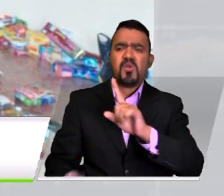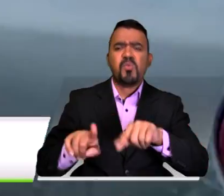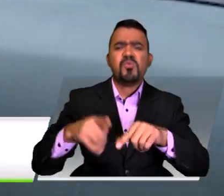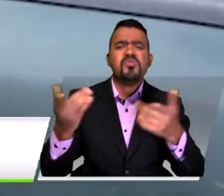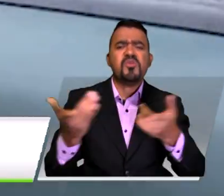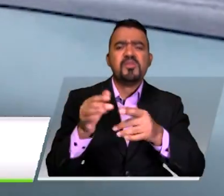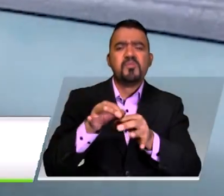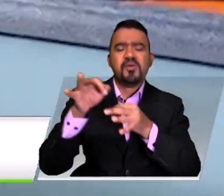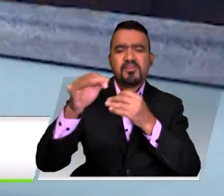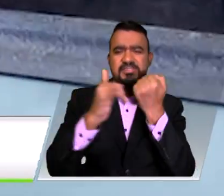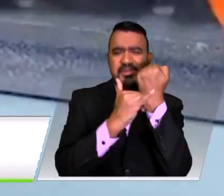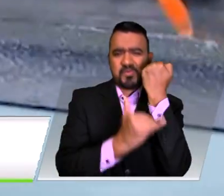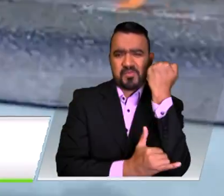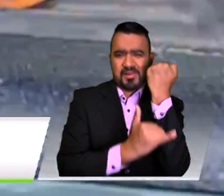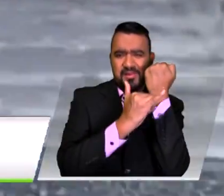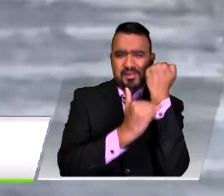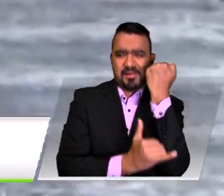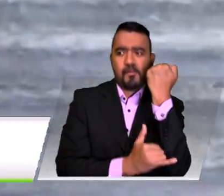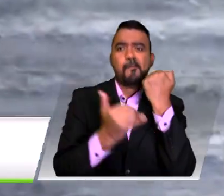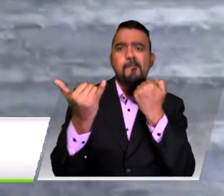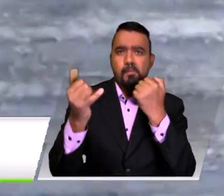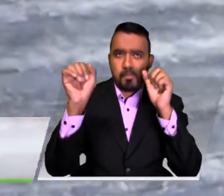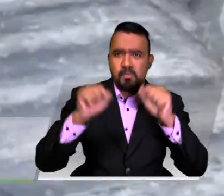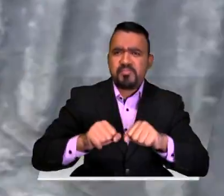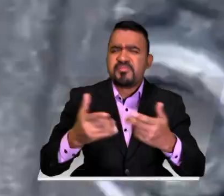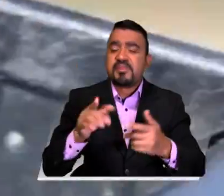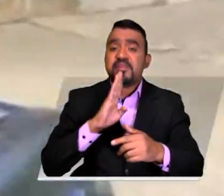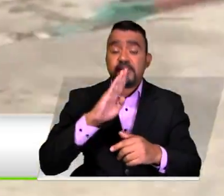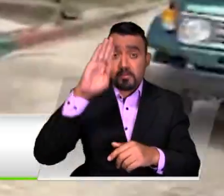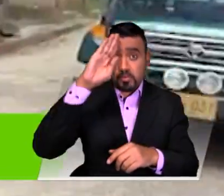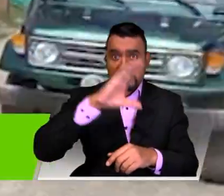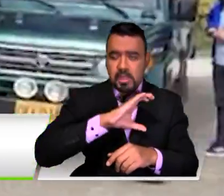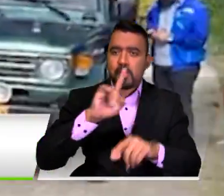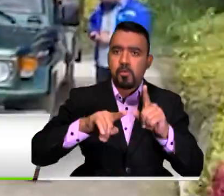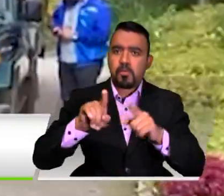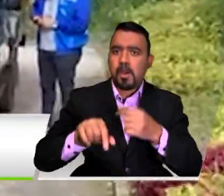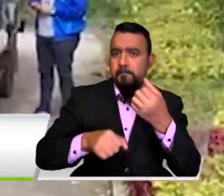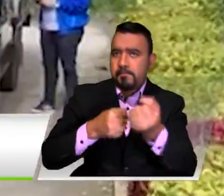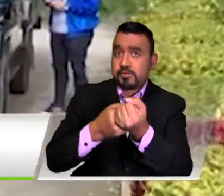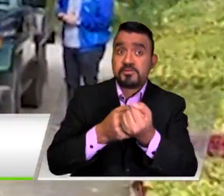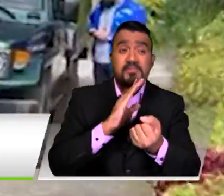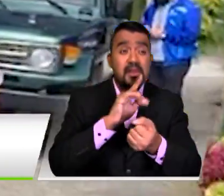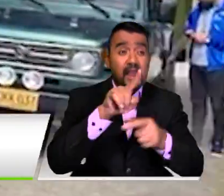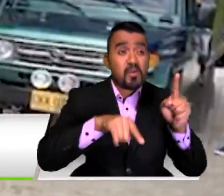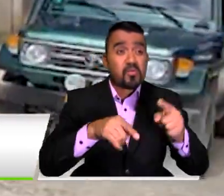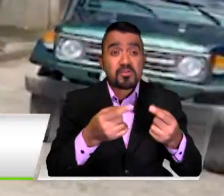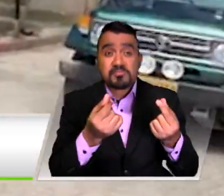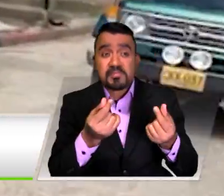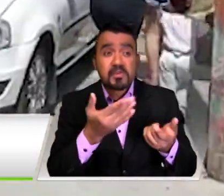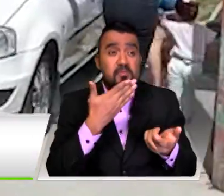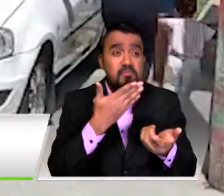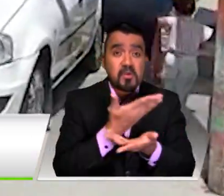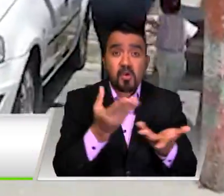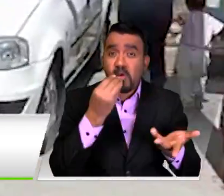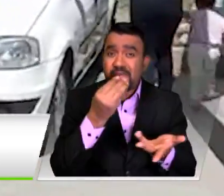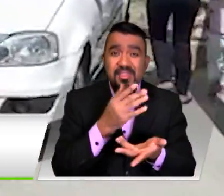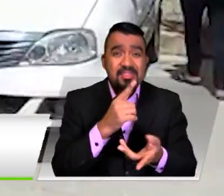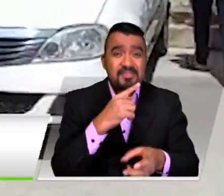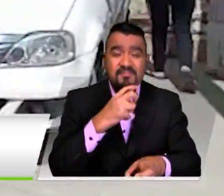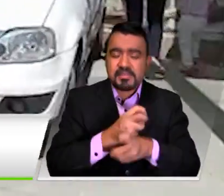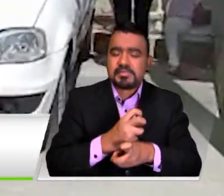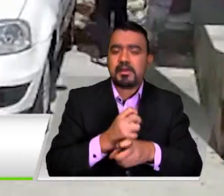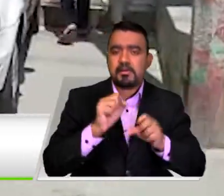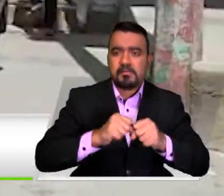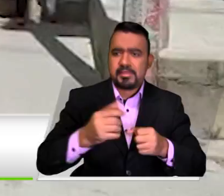Yarumal, actividad organizada por las autoridades que tiene como objetivo apoyar a las familias que se quedaron sin sustento durante la